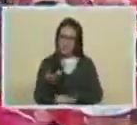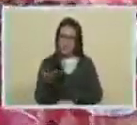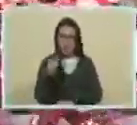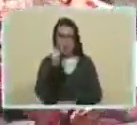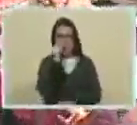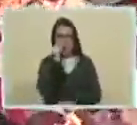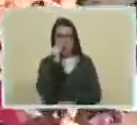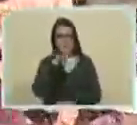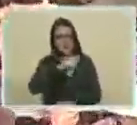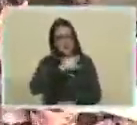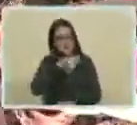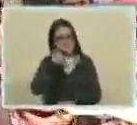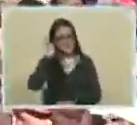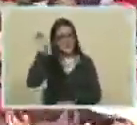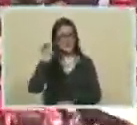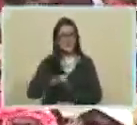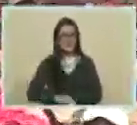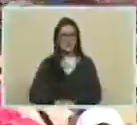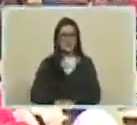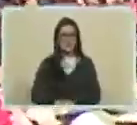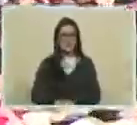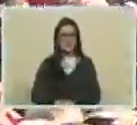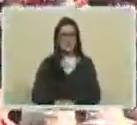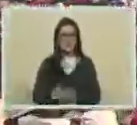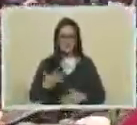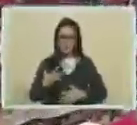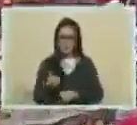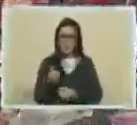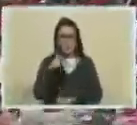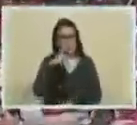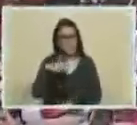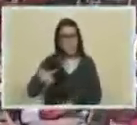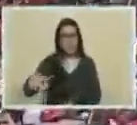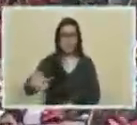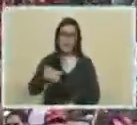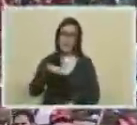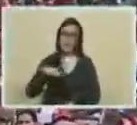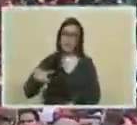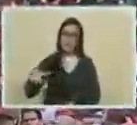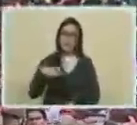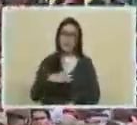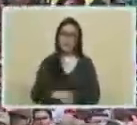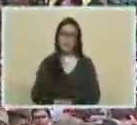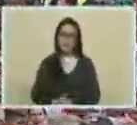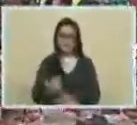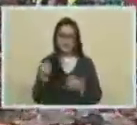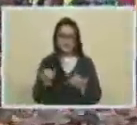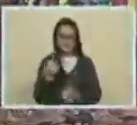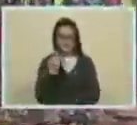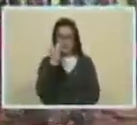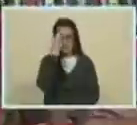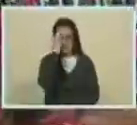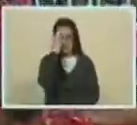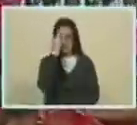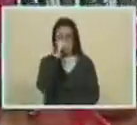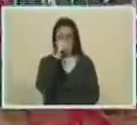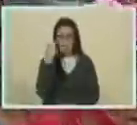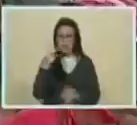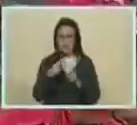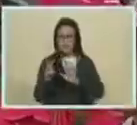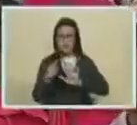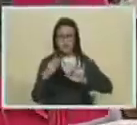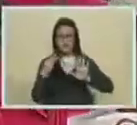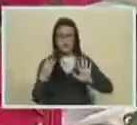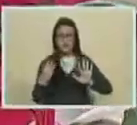de la patria. Creo en el pueblo. Y hoy, 4 de febrero del año